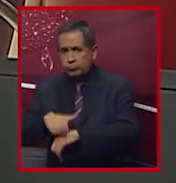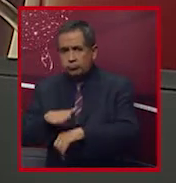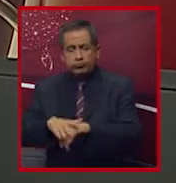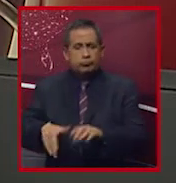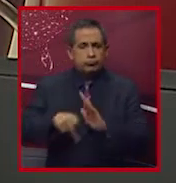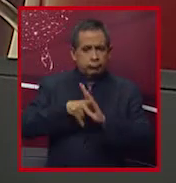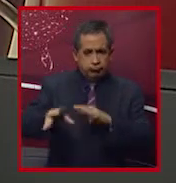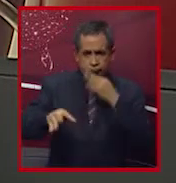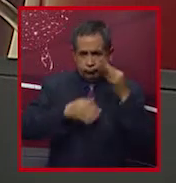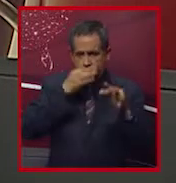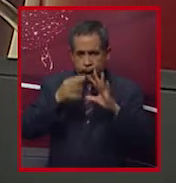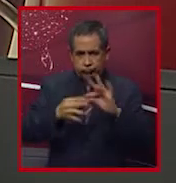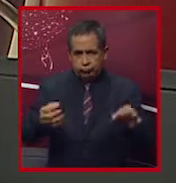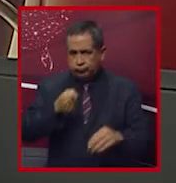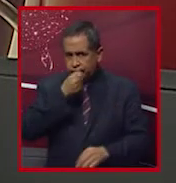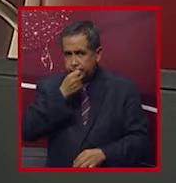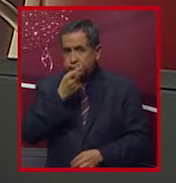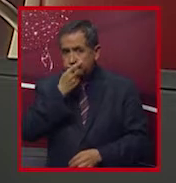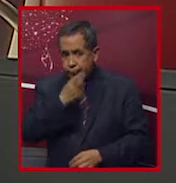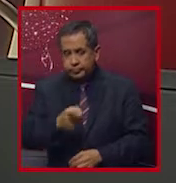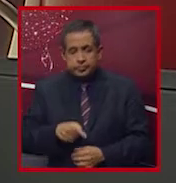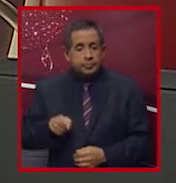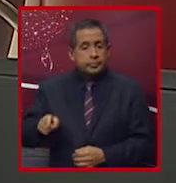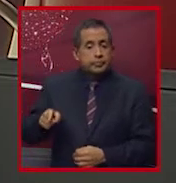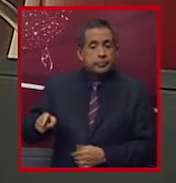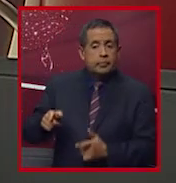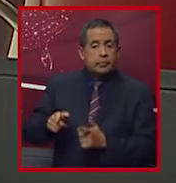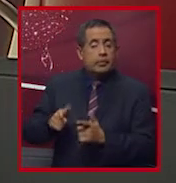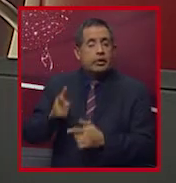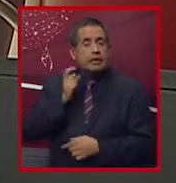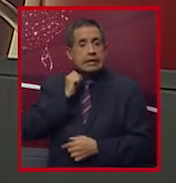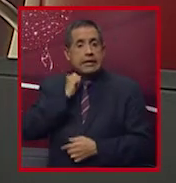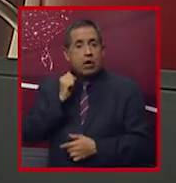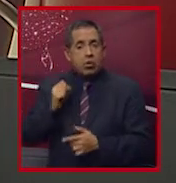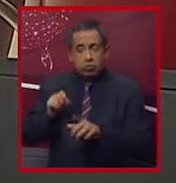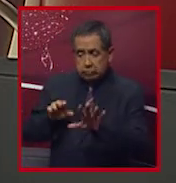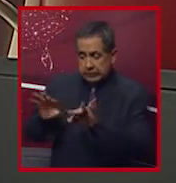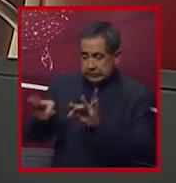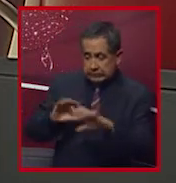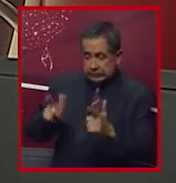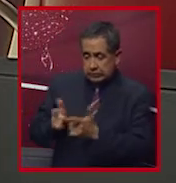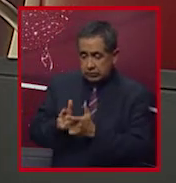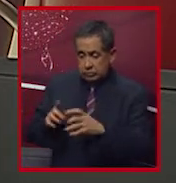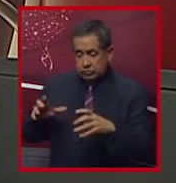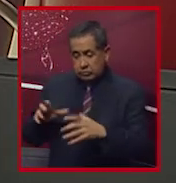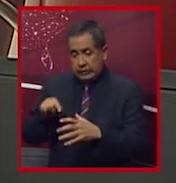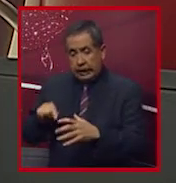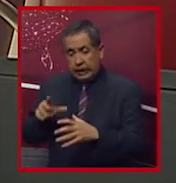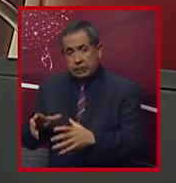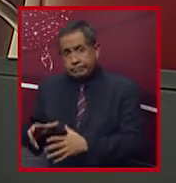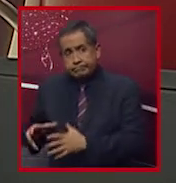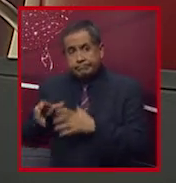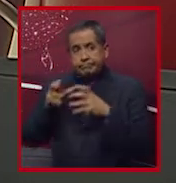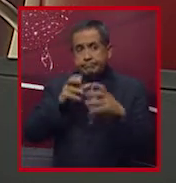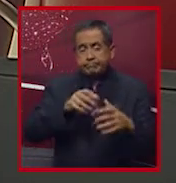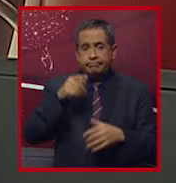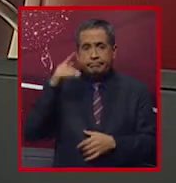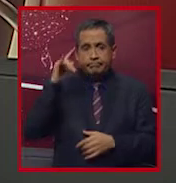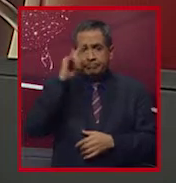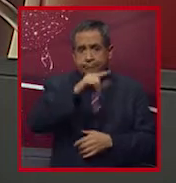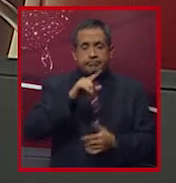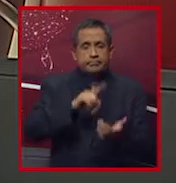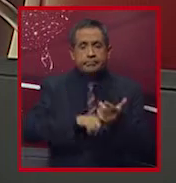el Senado de la República prepara un grupo de legisladores para viajar a Washington y buscar un encuentro con sus homólogos, con su